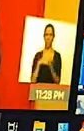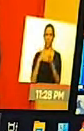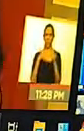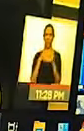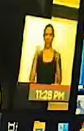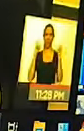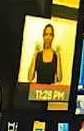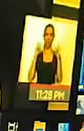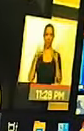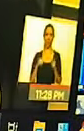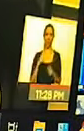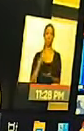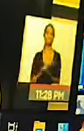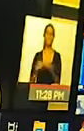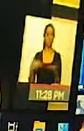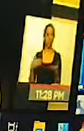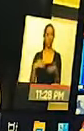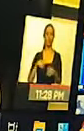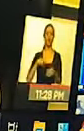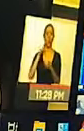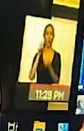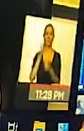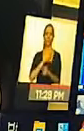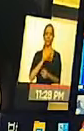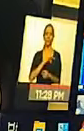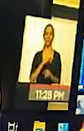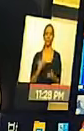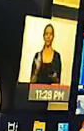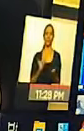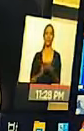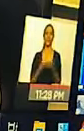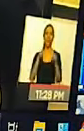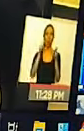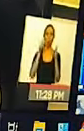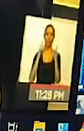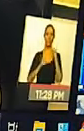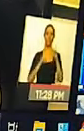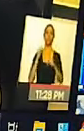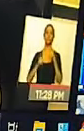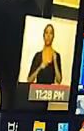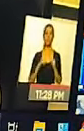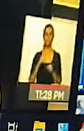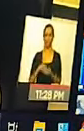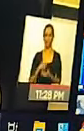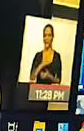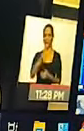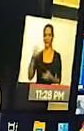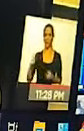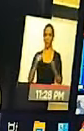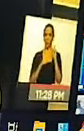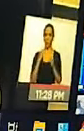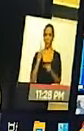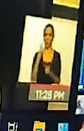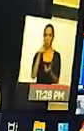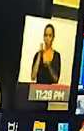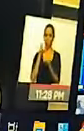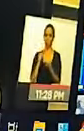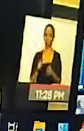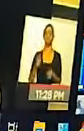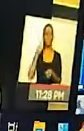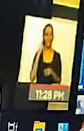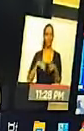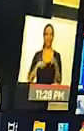un millón puede cobrar ese señor nada más. Este señor cobra hasta por tweet. Échale más. Sí, cobra hasta por un tweet, porque sabe que puede